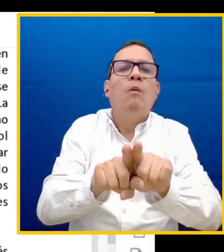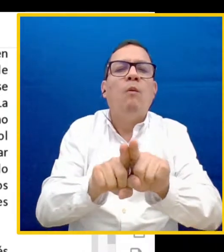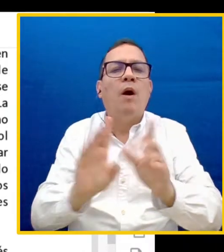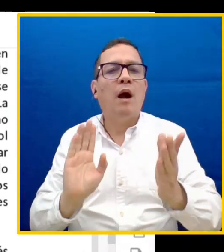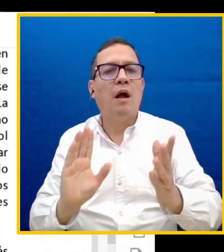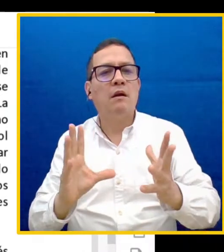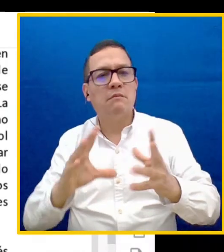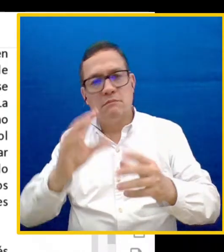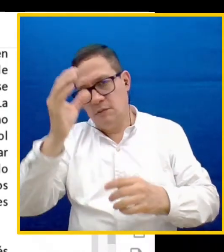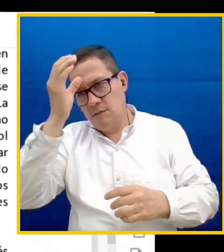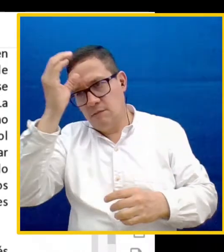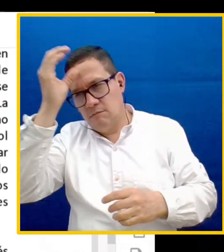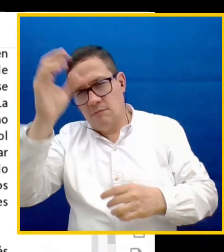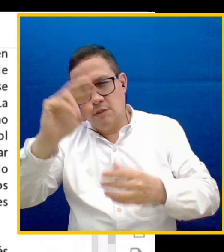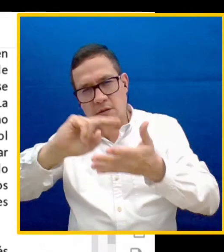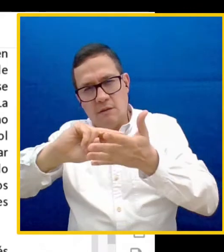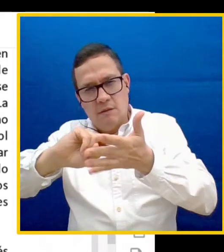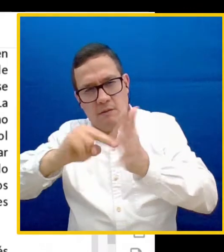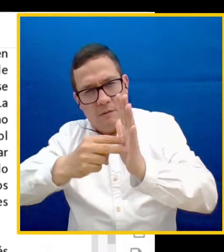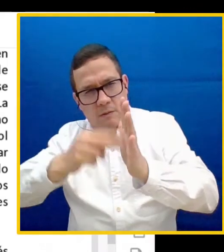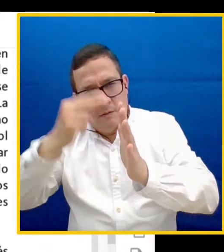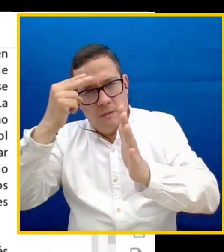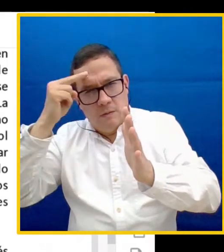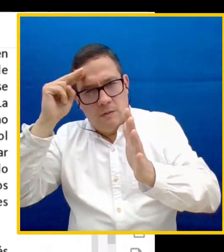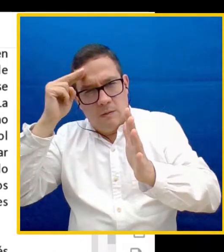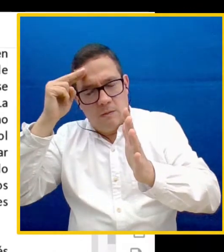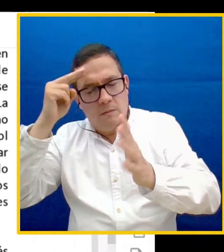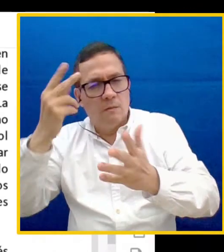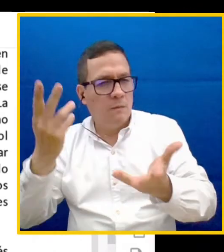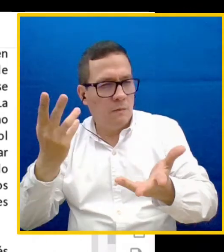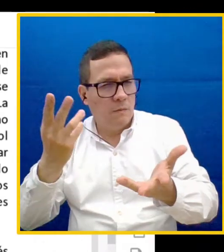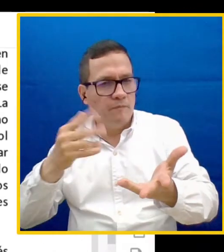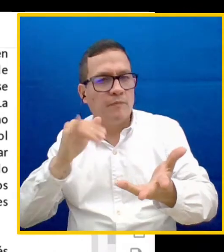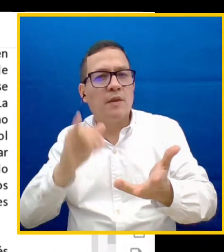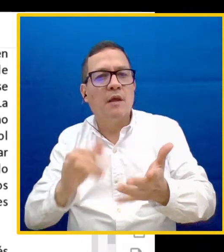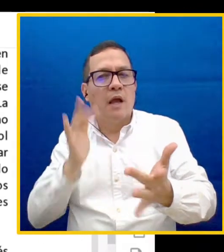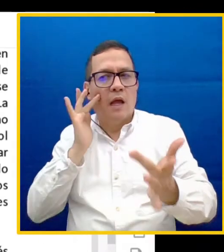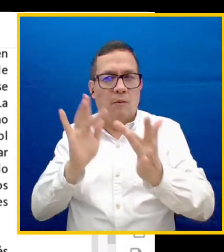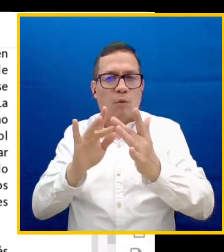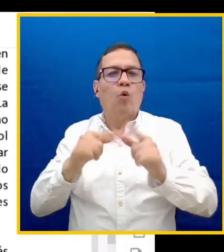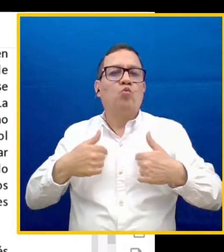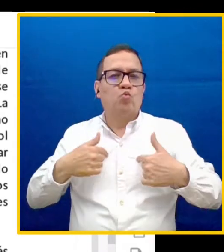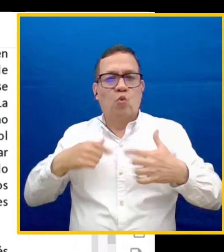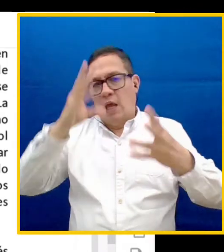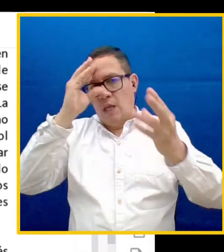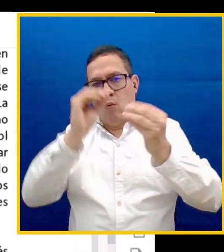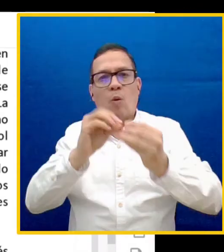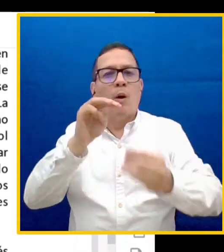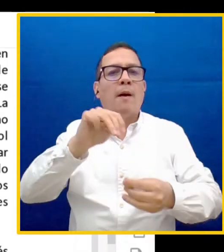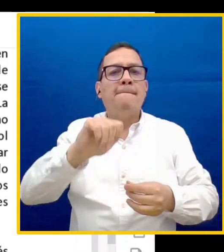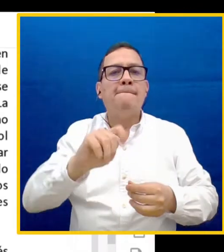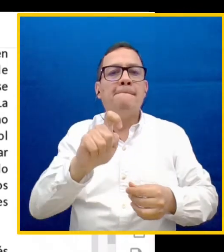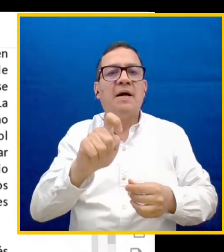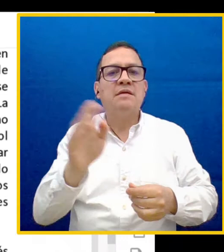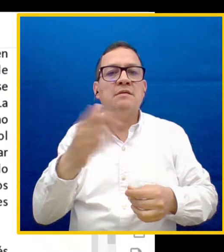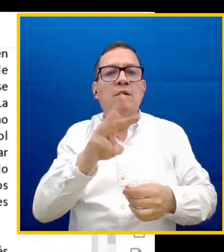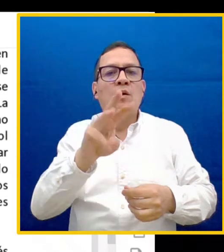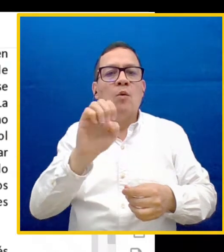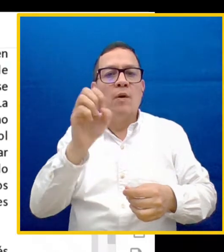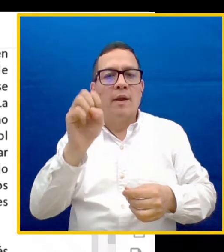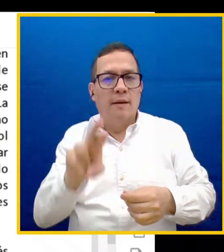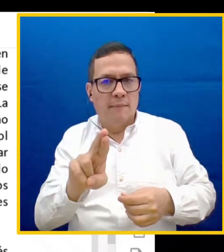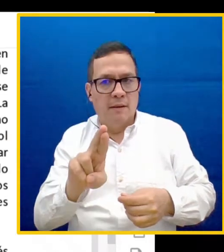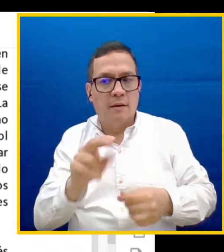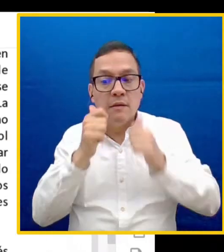un concepto semiótico, creyendo con Max Weber que el hombre es un animal inserto en tramas